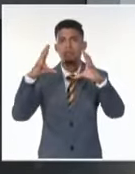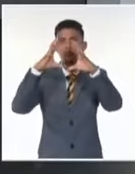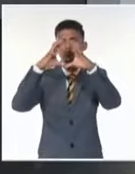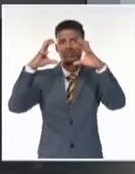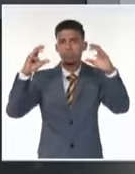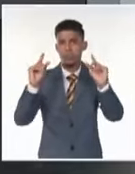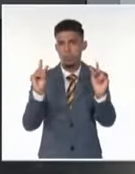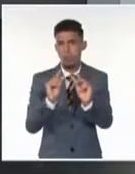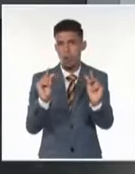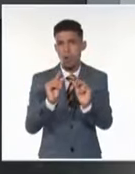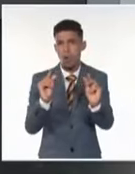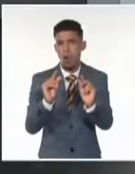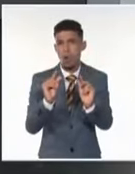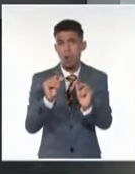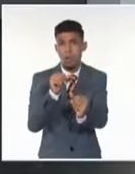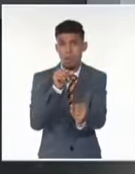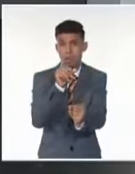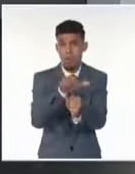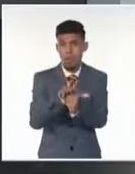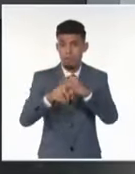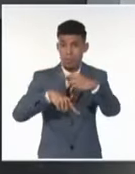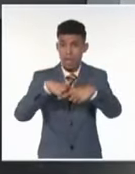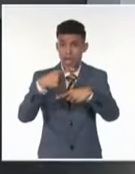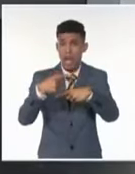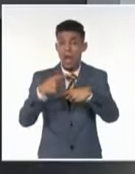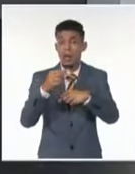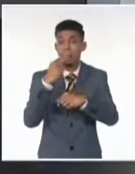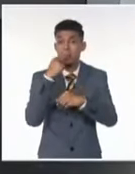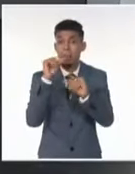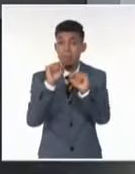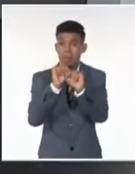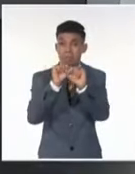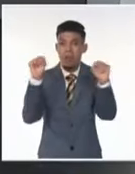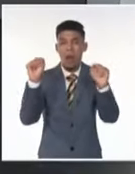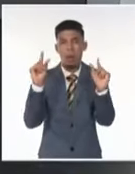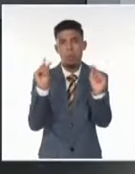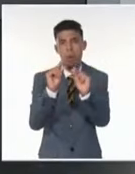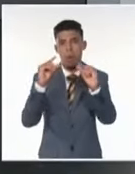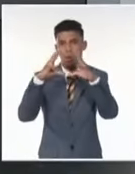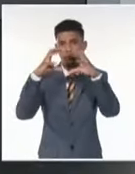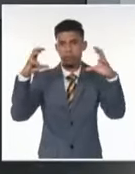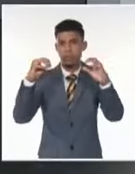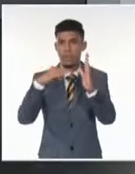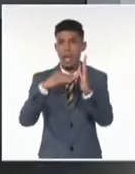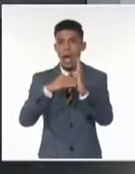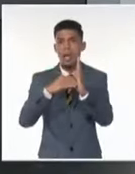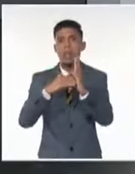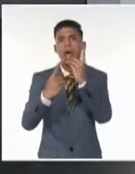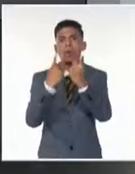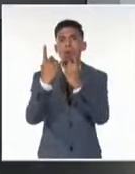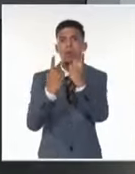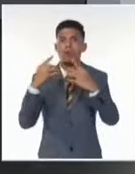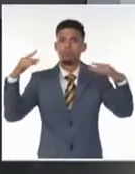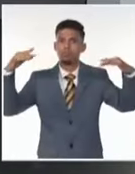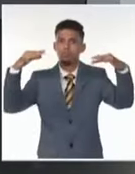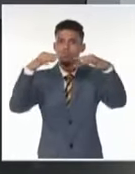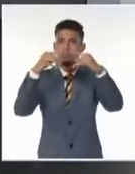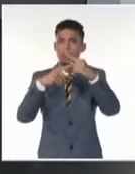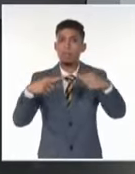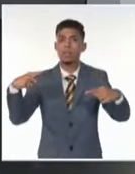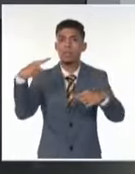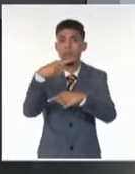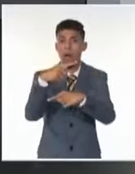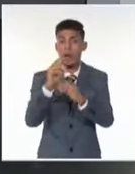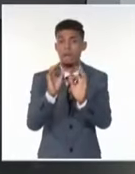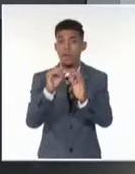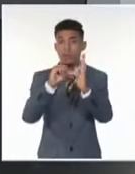amanecer, primeras horas de la mañana, incrementándose como es habitual la nubosidad. En la tarde, cielo nublado en zonas, sobre todo de la parte interior